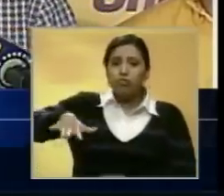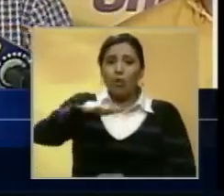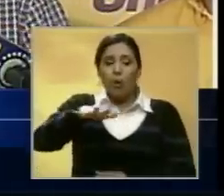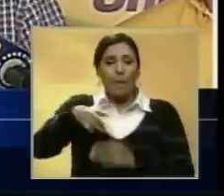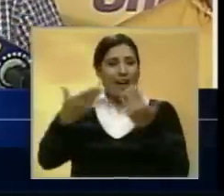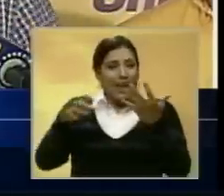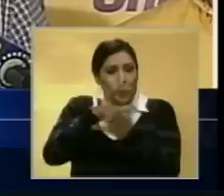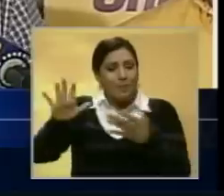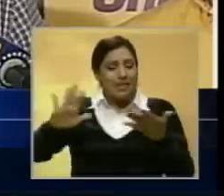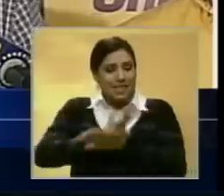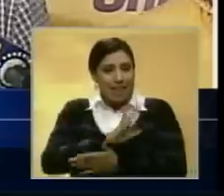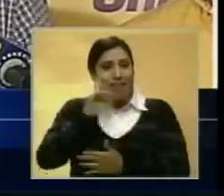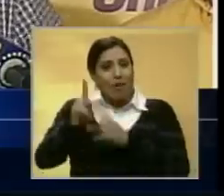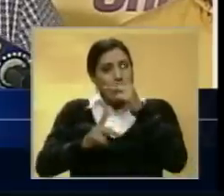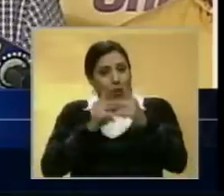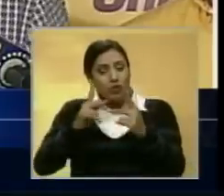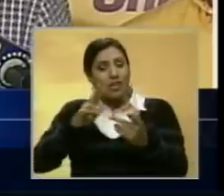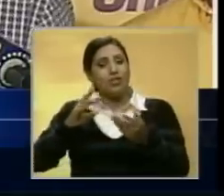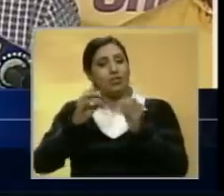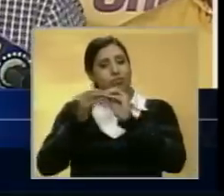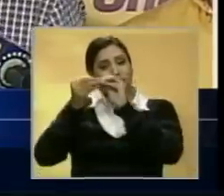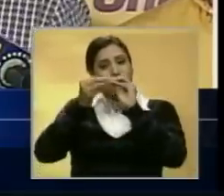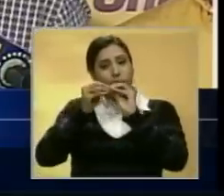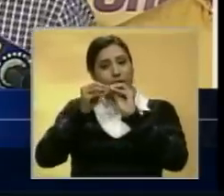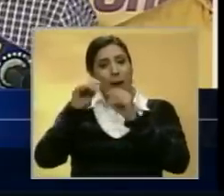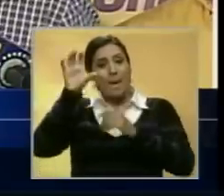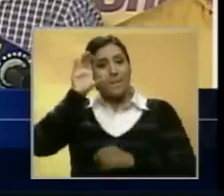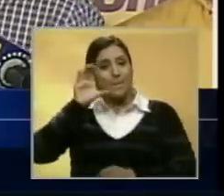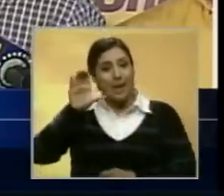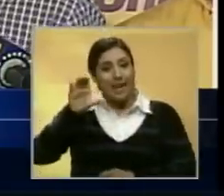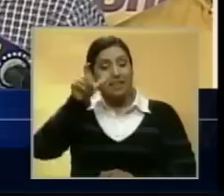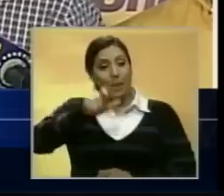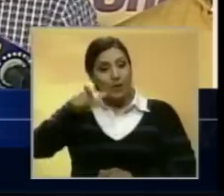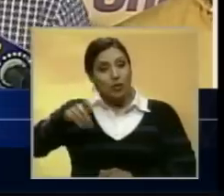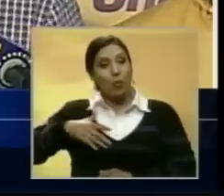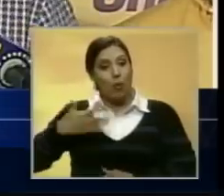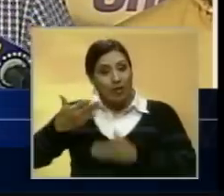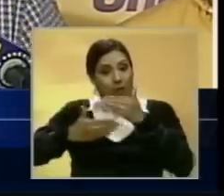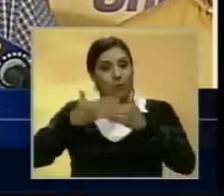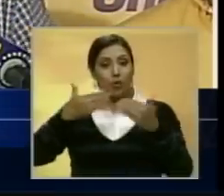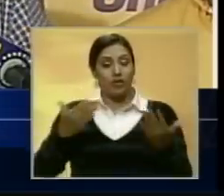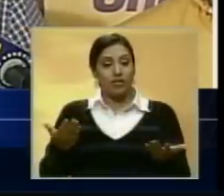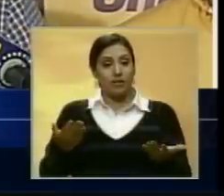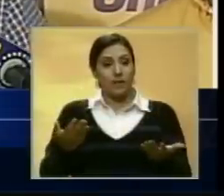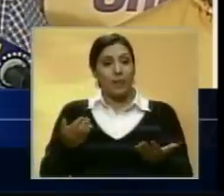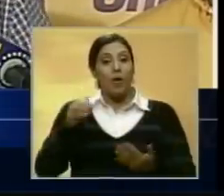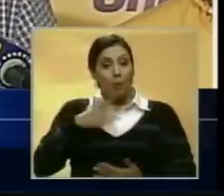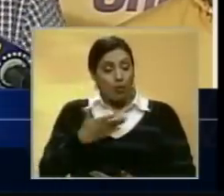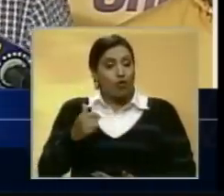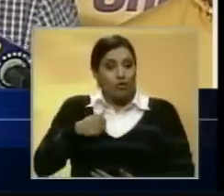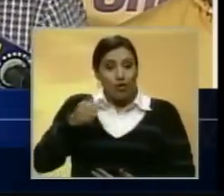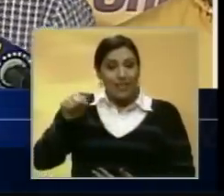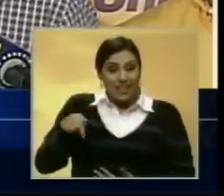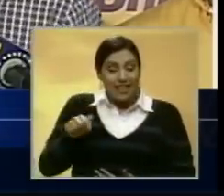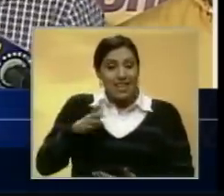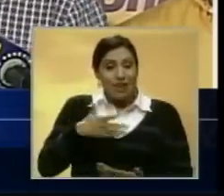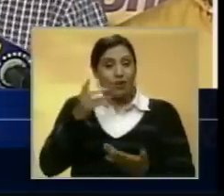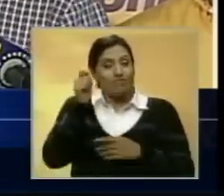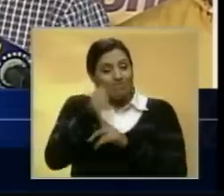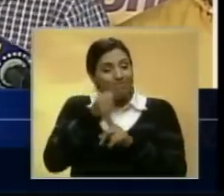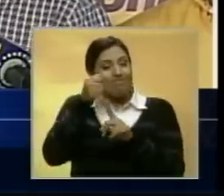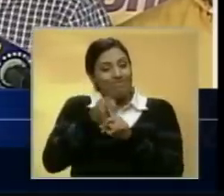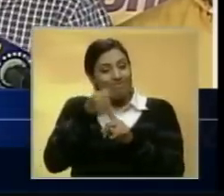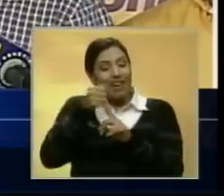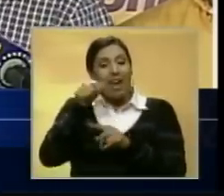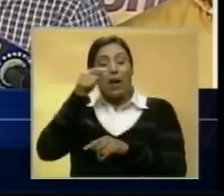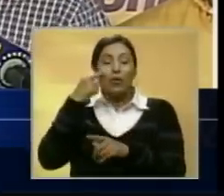crisis se acabe y haya un proceso de recomposición del país donde la gente pueda progresar. Por eso hoy queremos insistir que